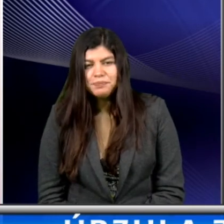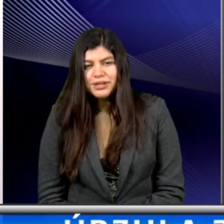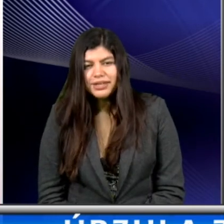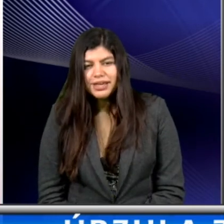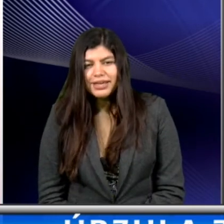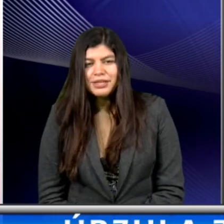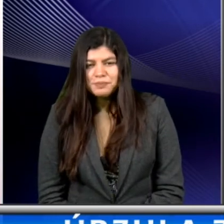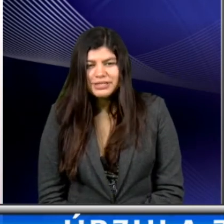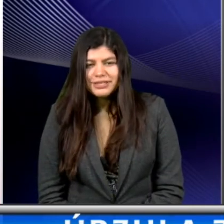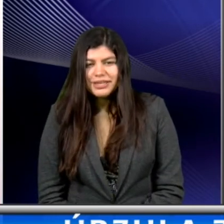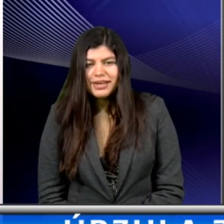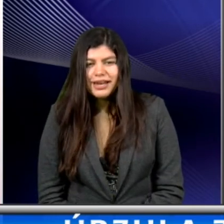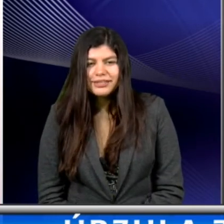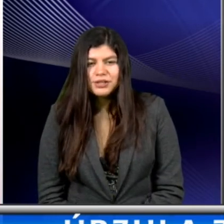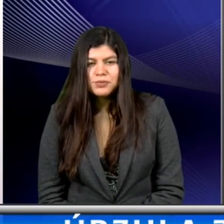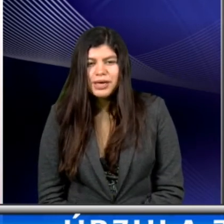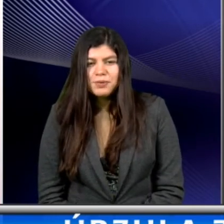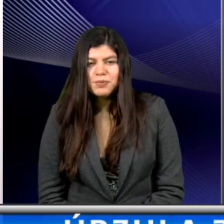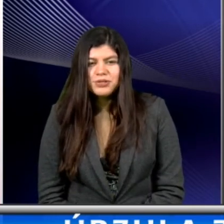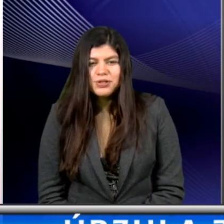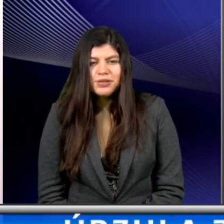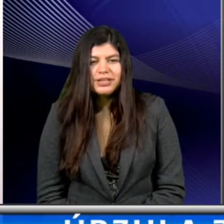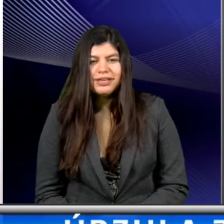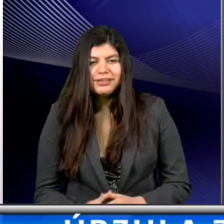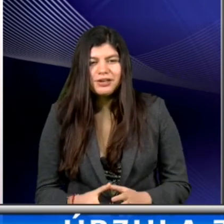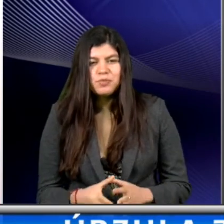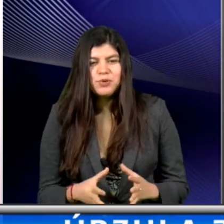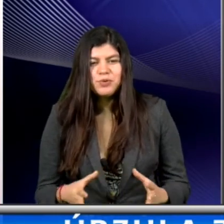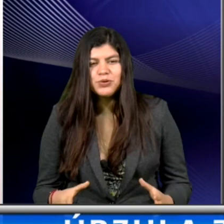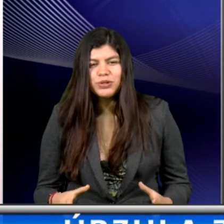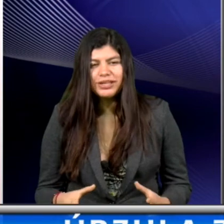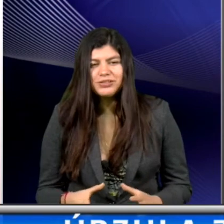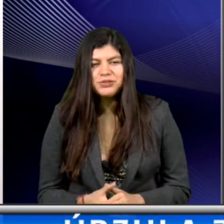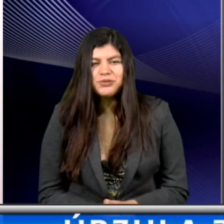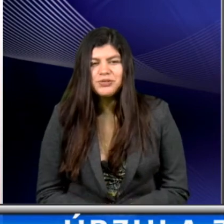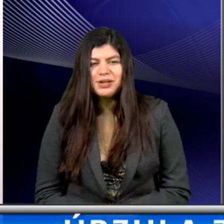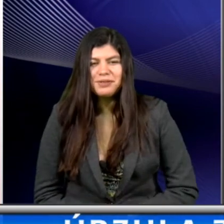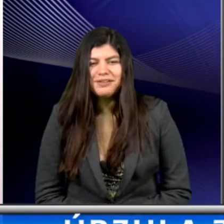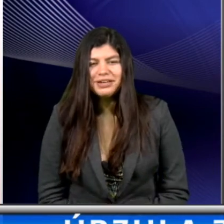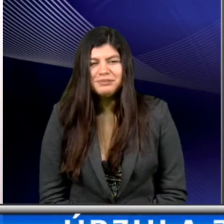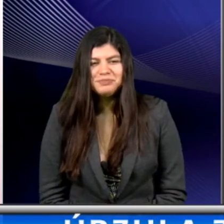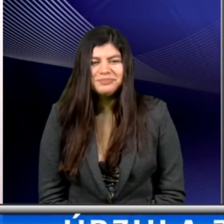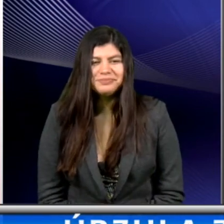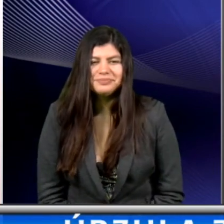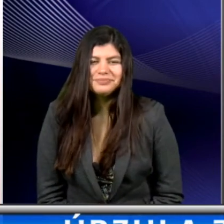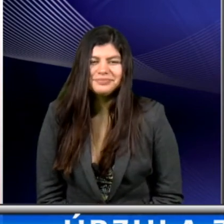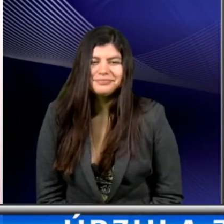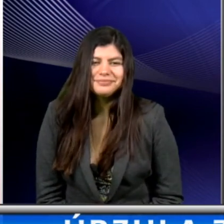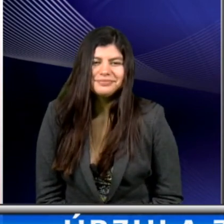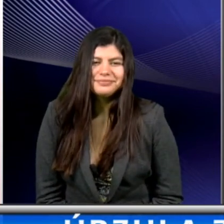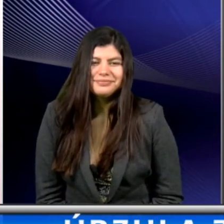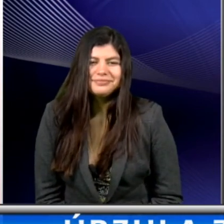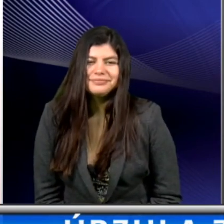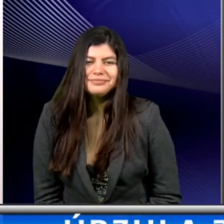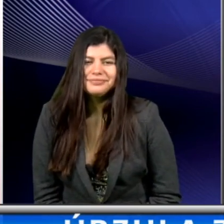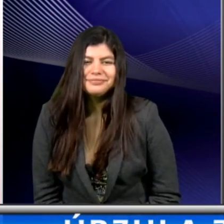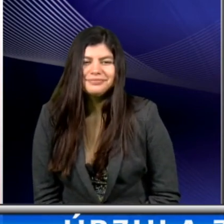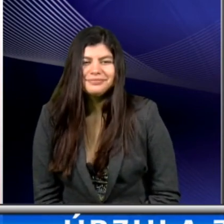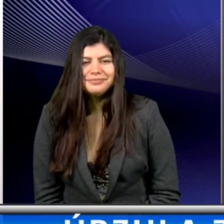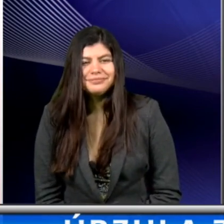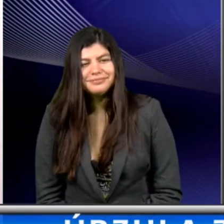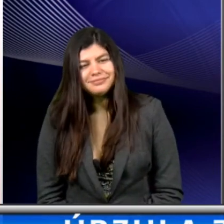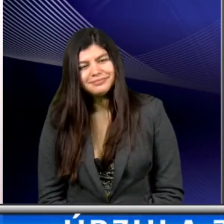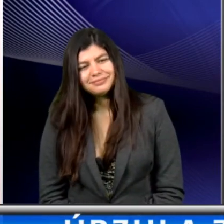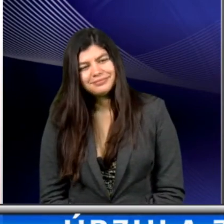Sana. ¿Ahí también se generan actitudes a propósito de estar como en un contexto saludable? Sí,